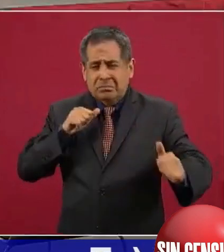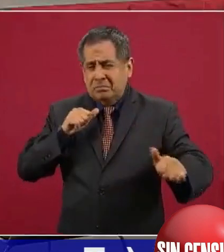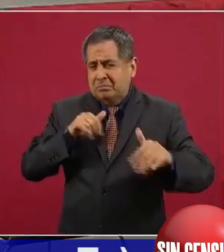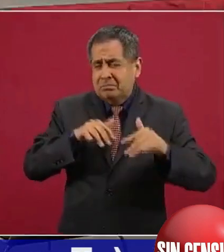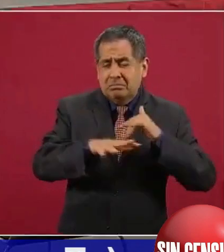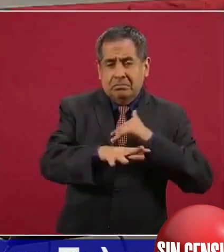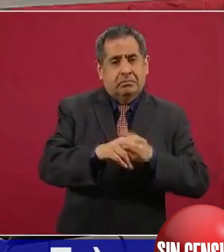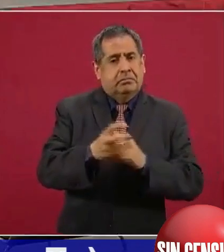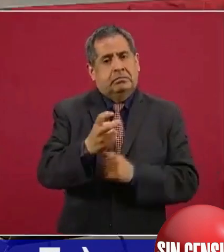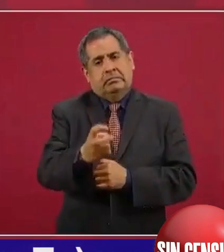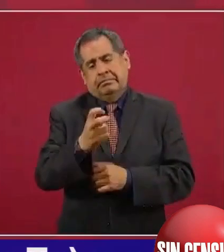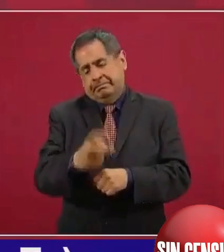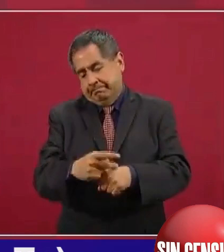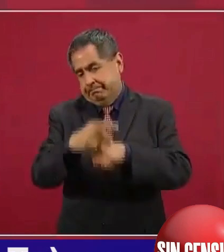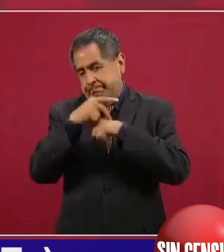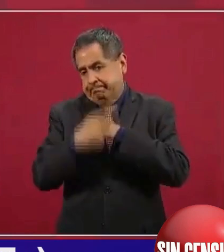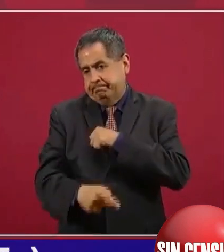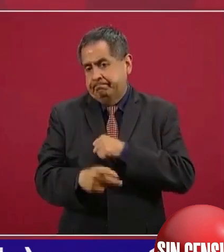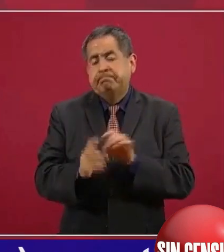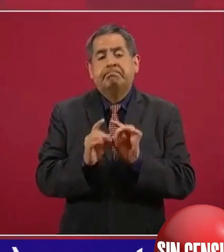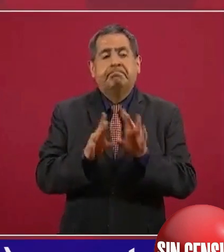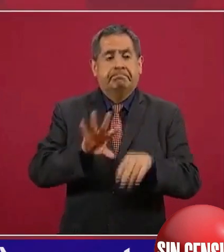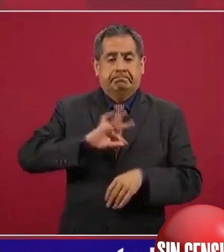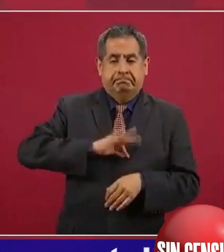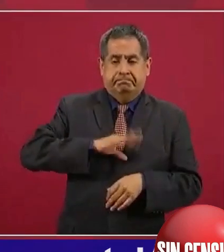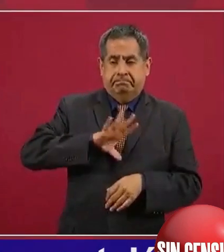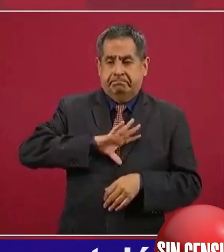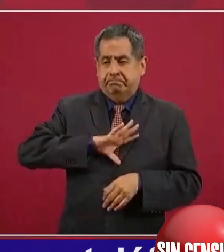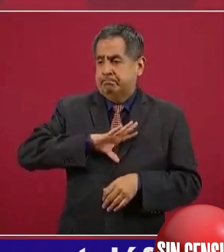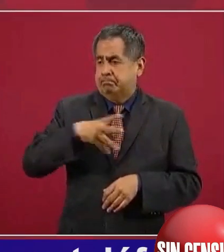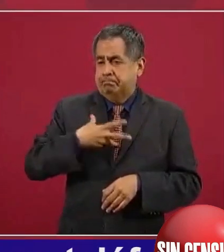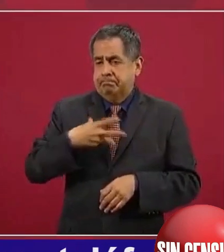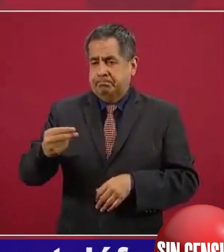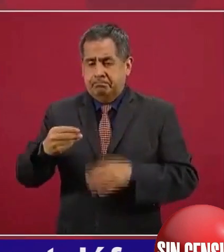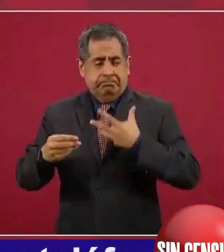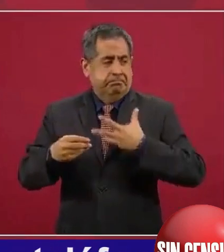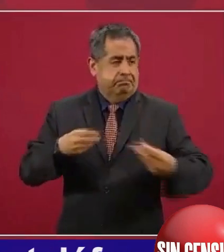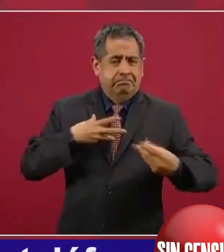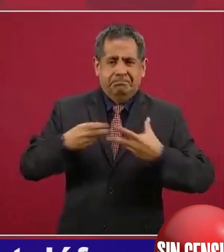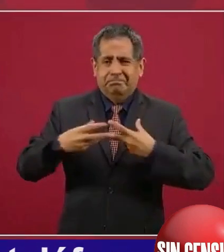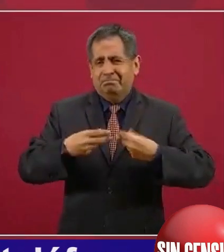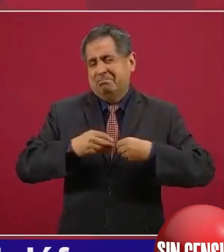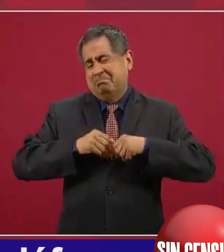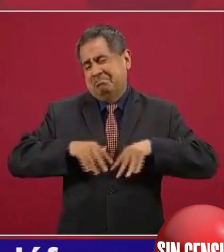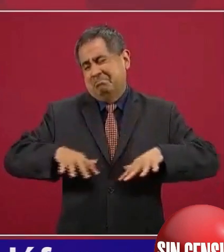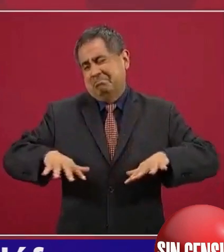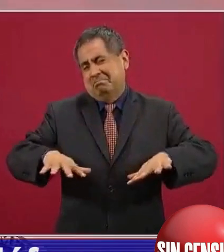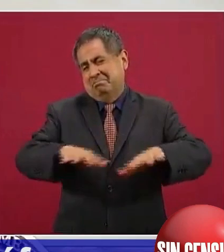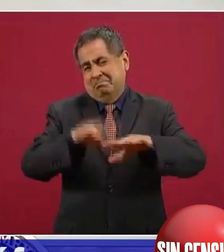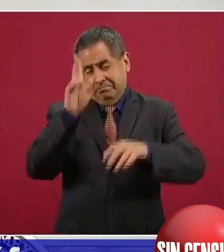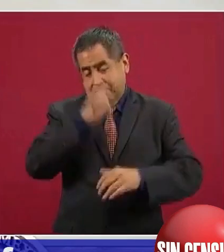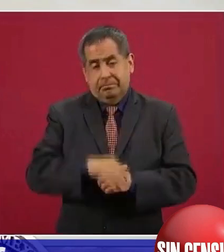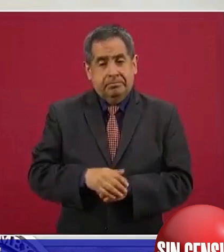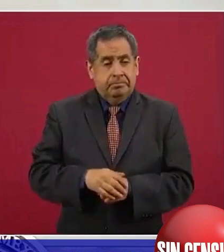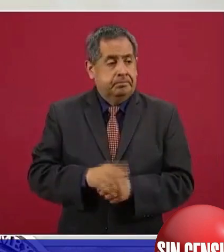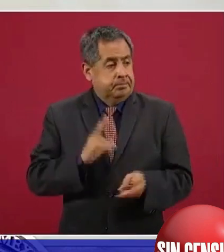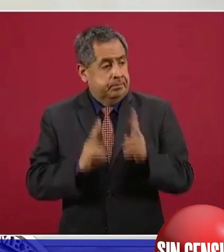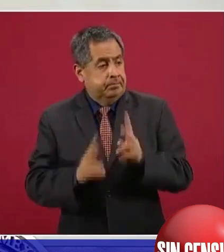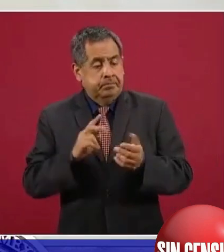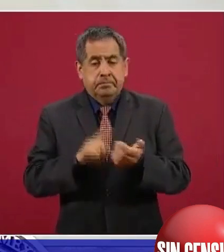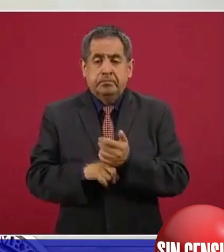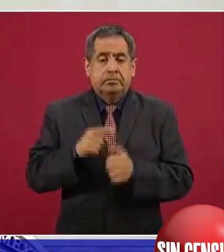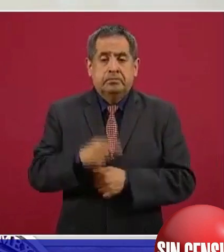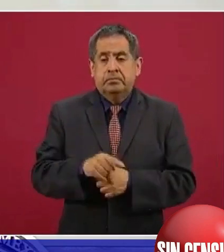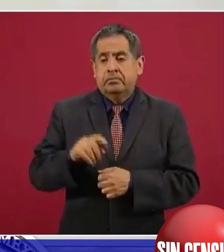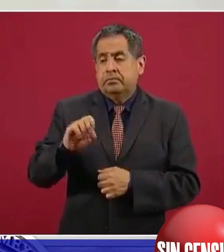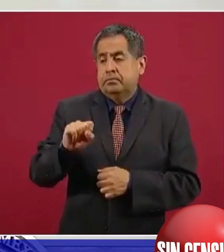implica un altísimo riesgo de contagio. Y hemos estado en conversaciones a través de la secretaria de Gobernación, la doctora Sánchez